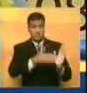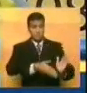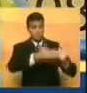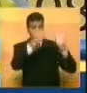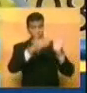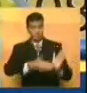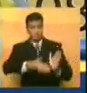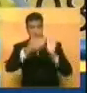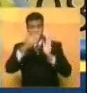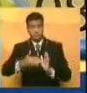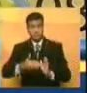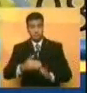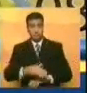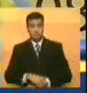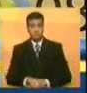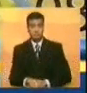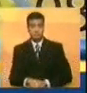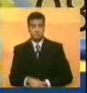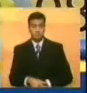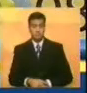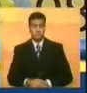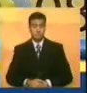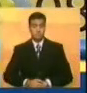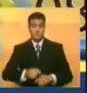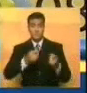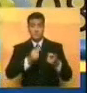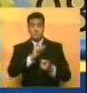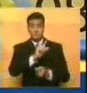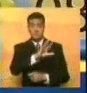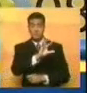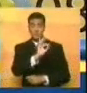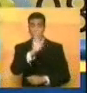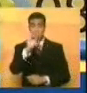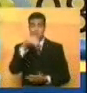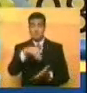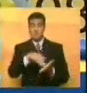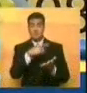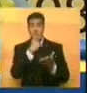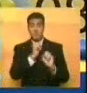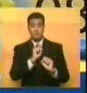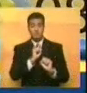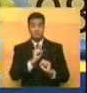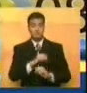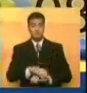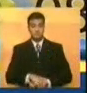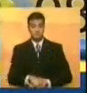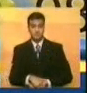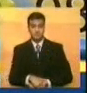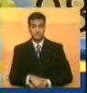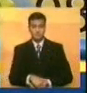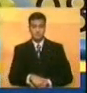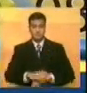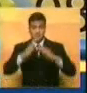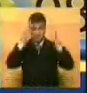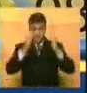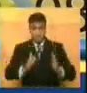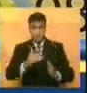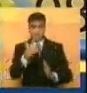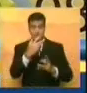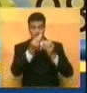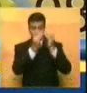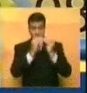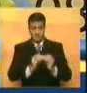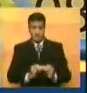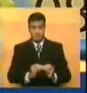ascensores, primera etapa. Monto desembolsado 196 mil bolívares fuertes. Y el bloque 3, arreglo